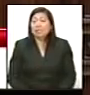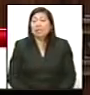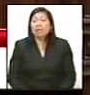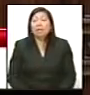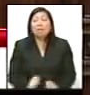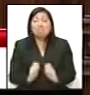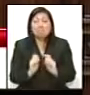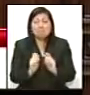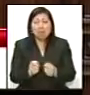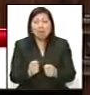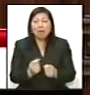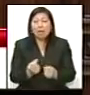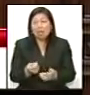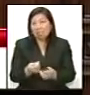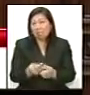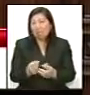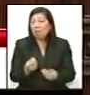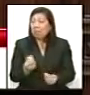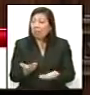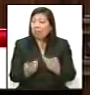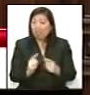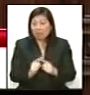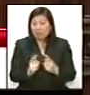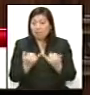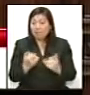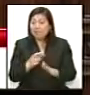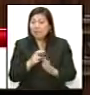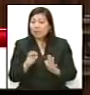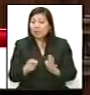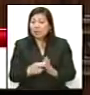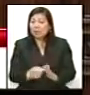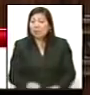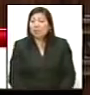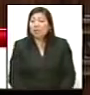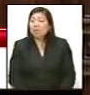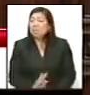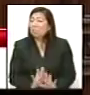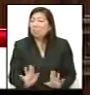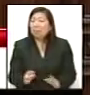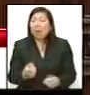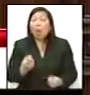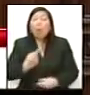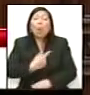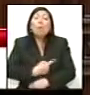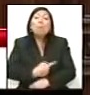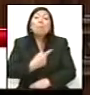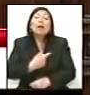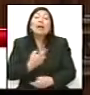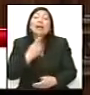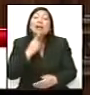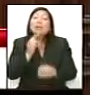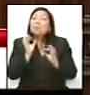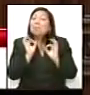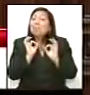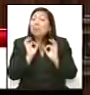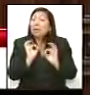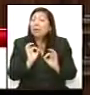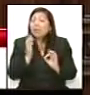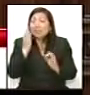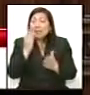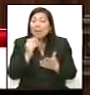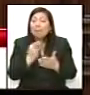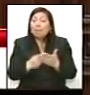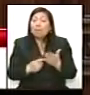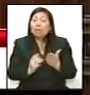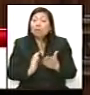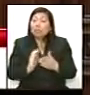abonará la diferencia. Entonces, en estos proyectos ya no interesa el peaje. Es perfectamente sabido que por